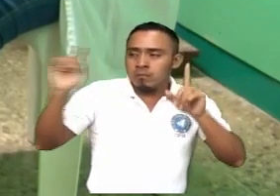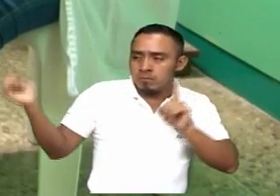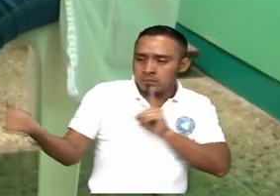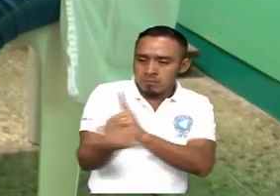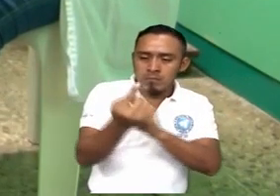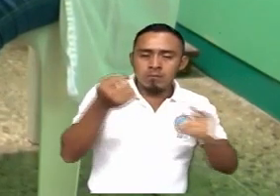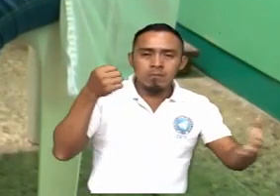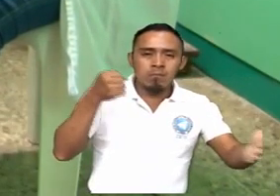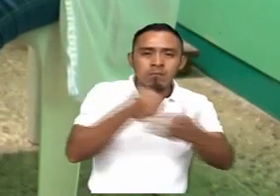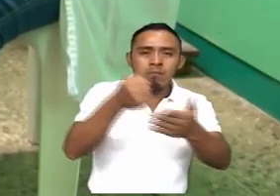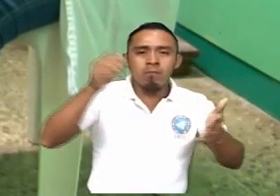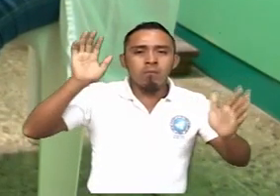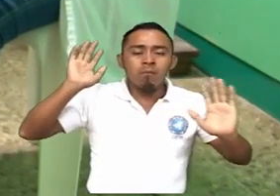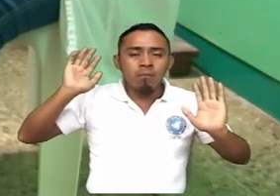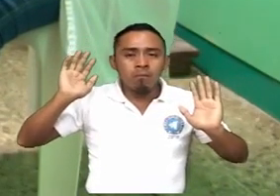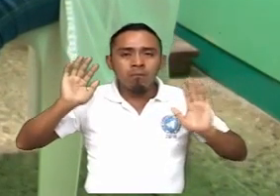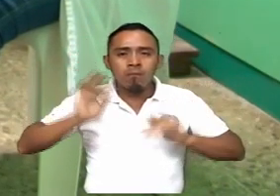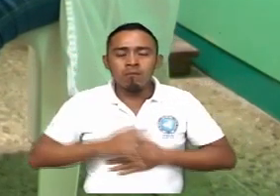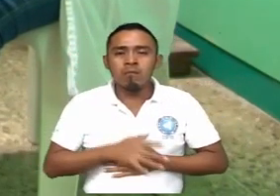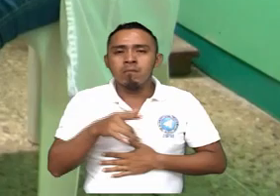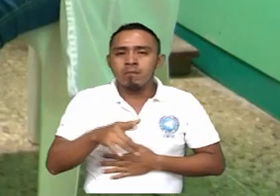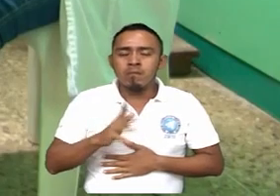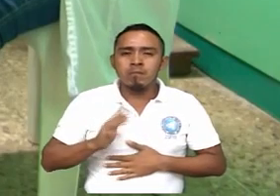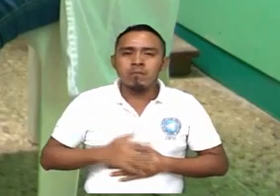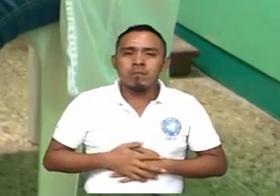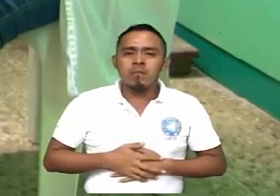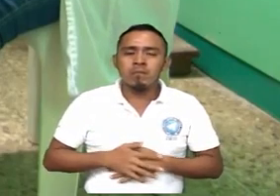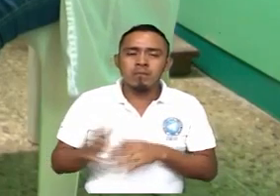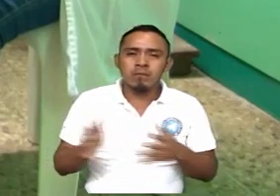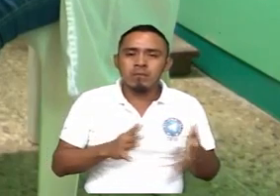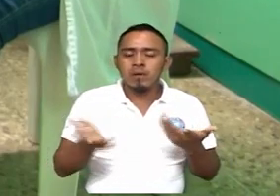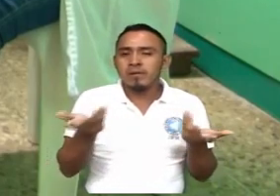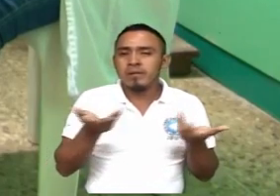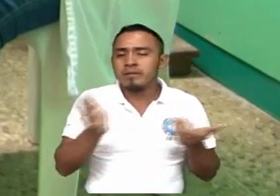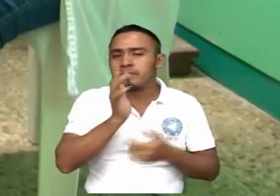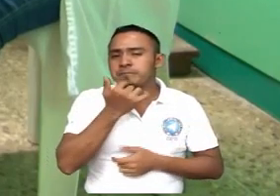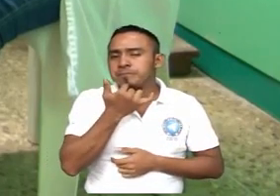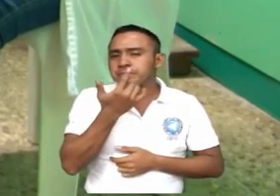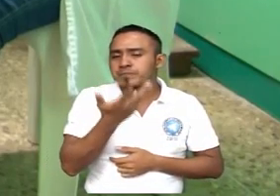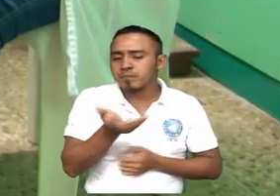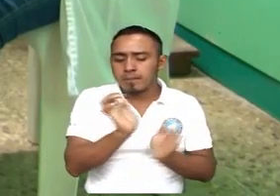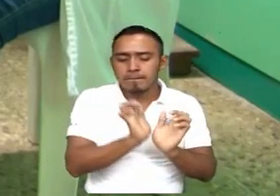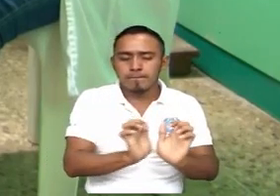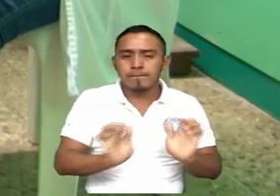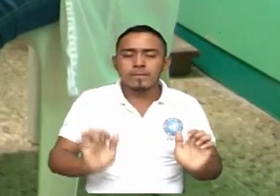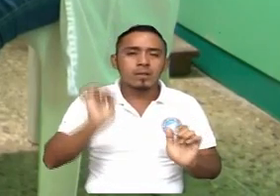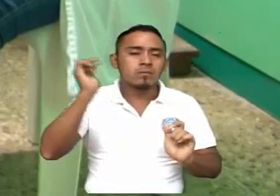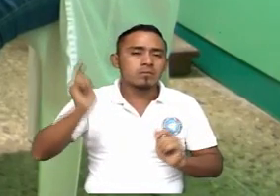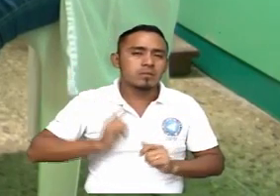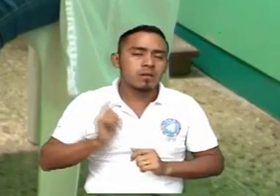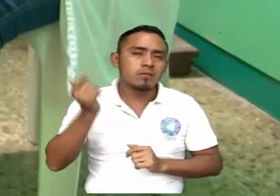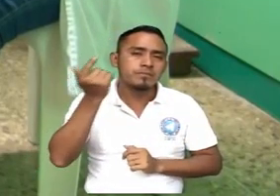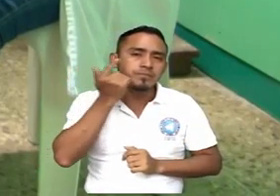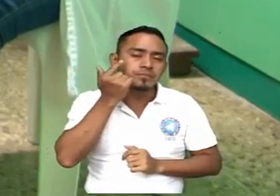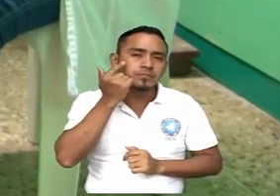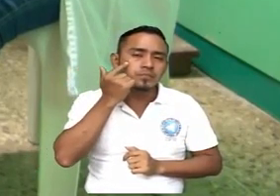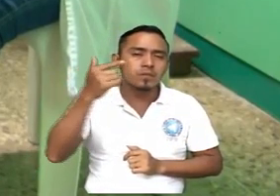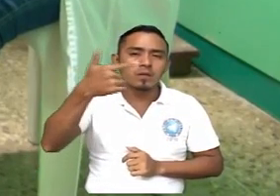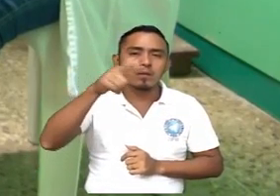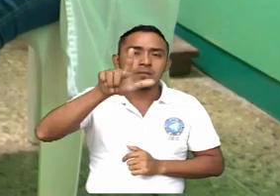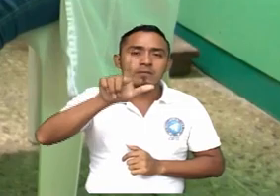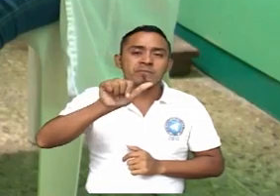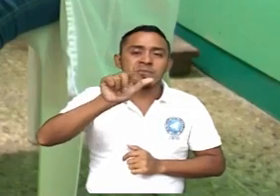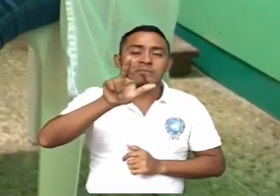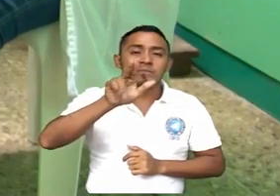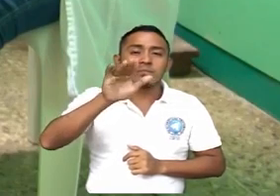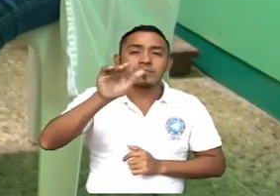y ya lo chocaste, no te dio oportunidad. En el caso de los niños, ¿por qué se presenta el glaucoma, doctora? El glaucoma en los niños es más que